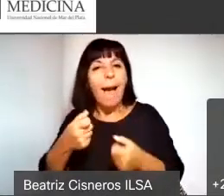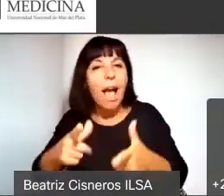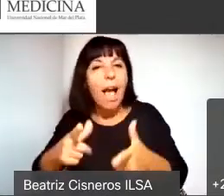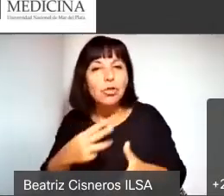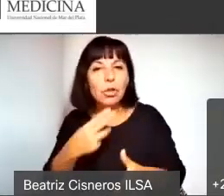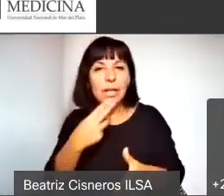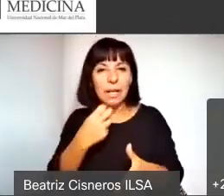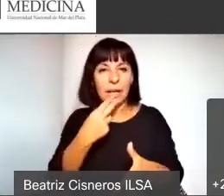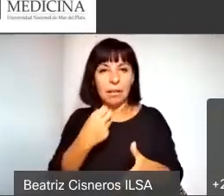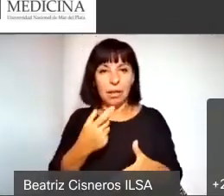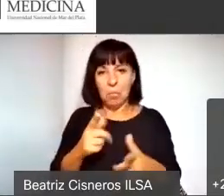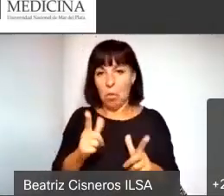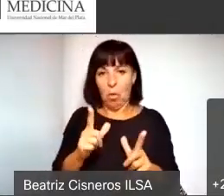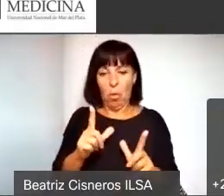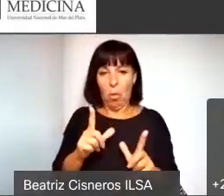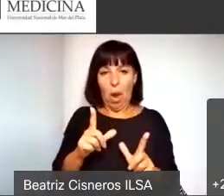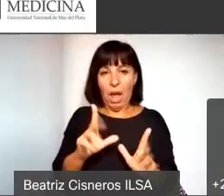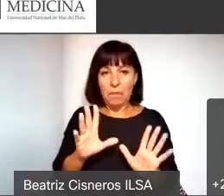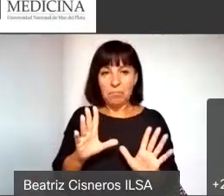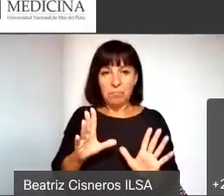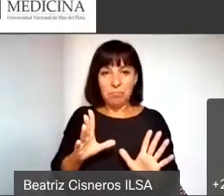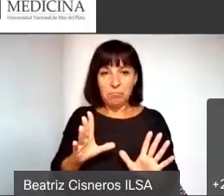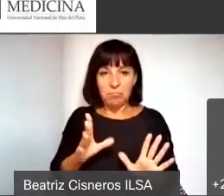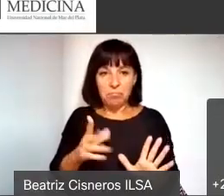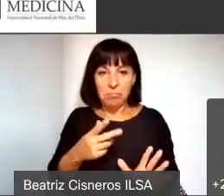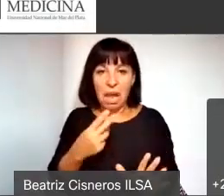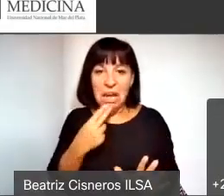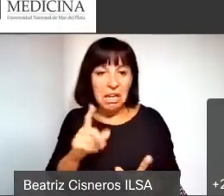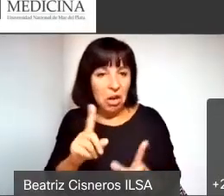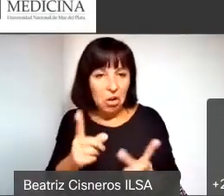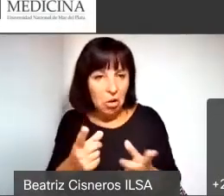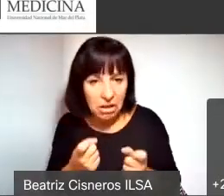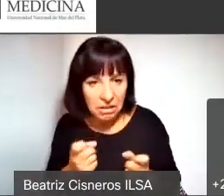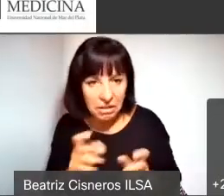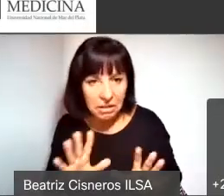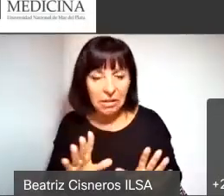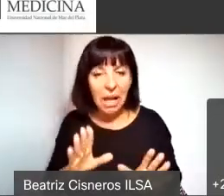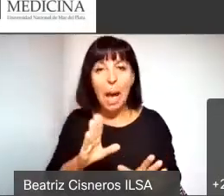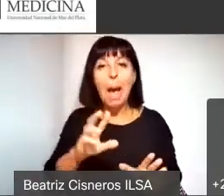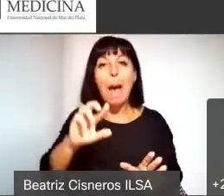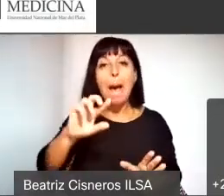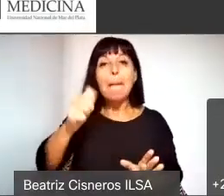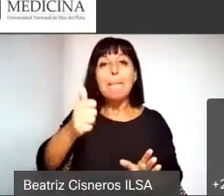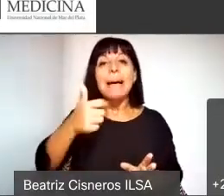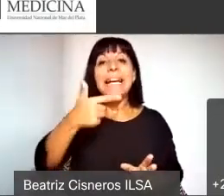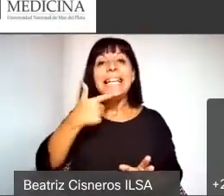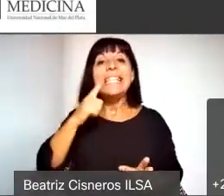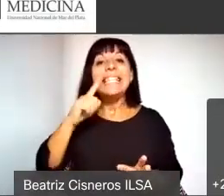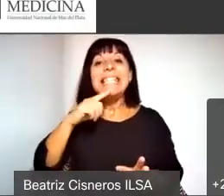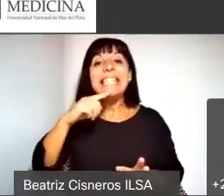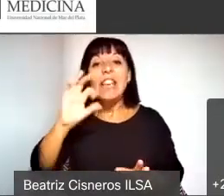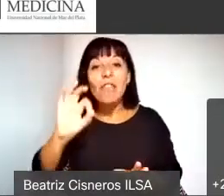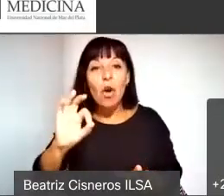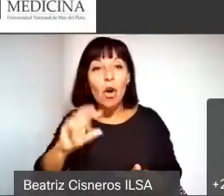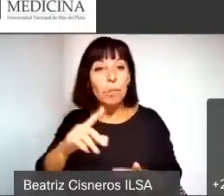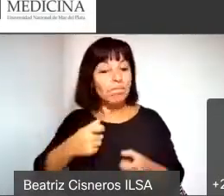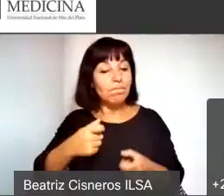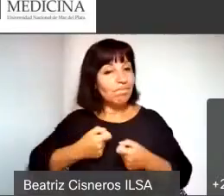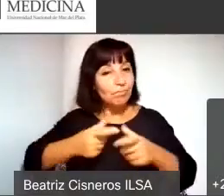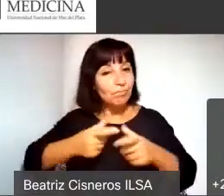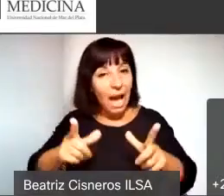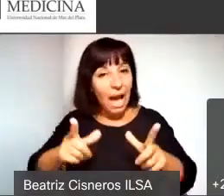No hay consumo de energía en el transporte pasivo. De ahí su palabra, pasivo. No implica un gasto, un